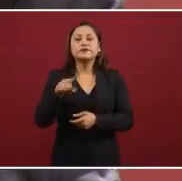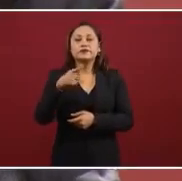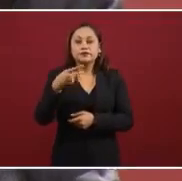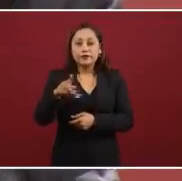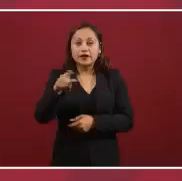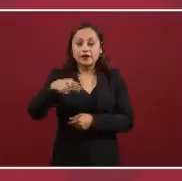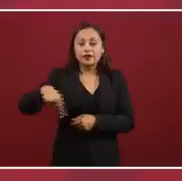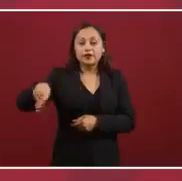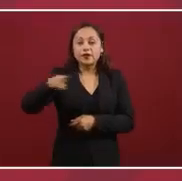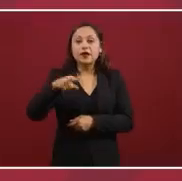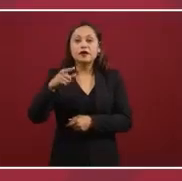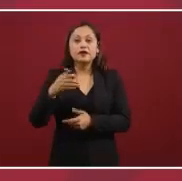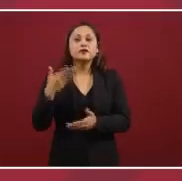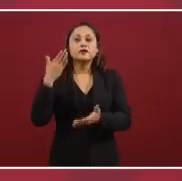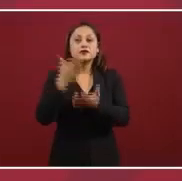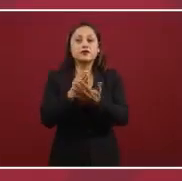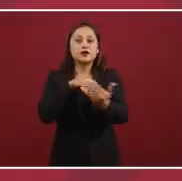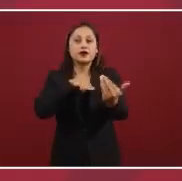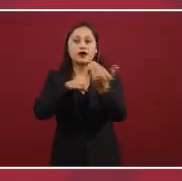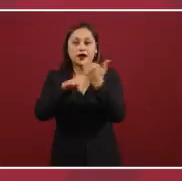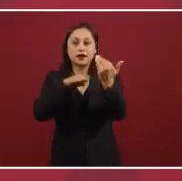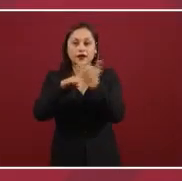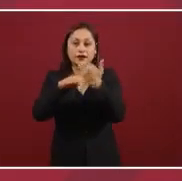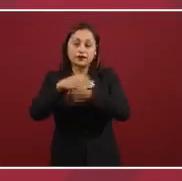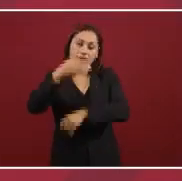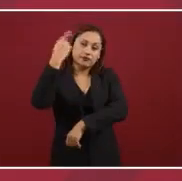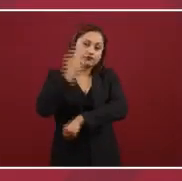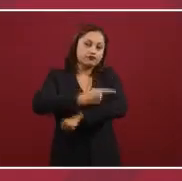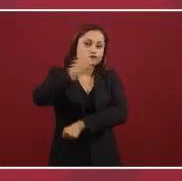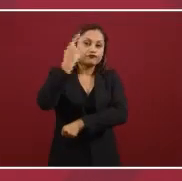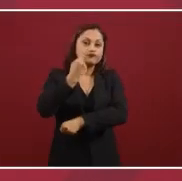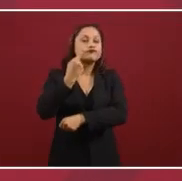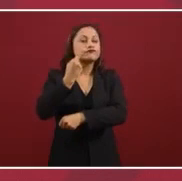tomas de carretera y cerraron